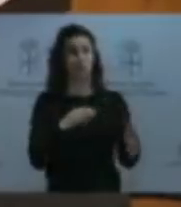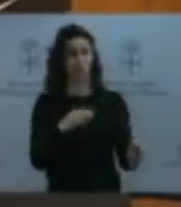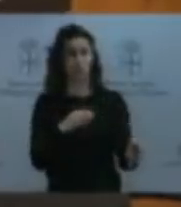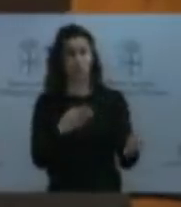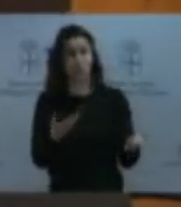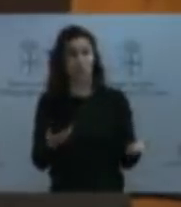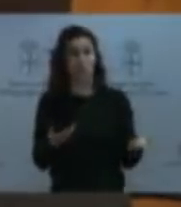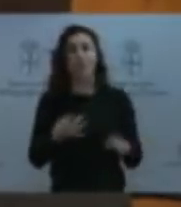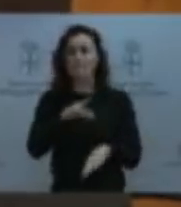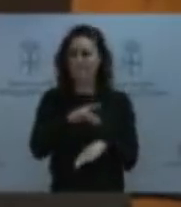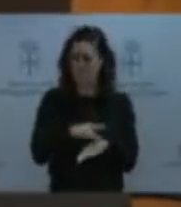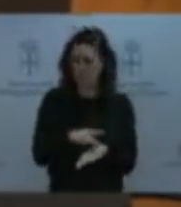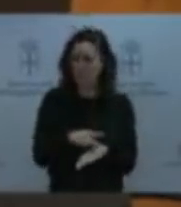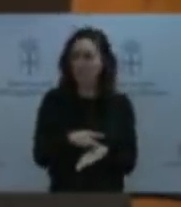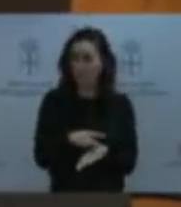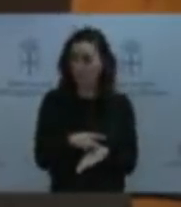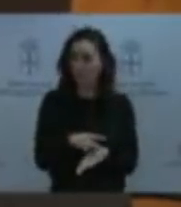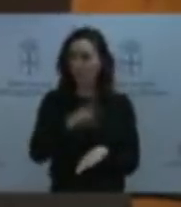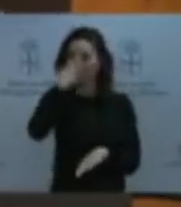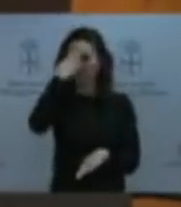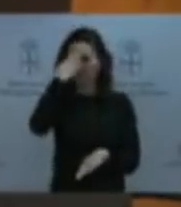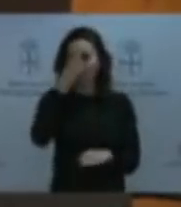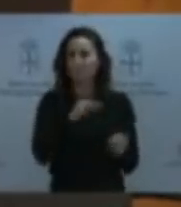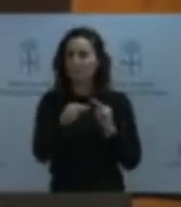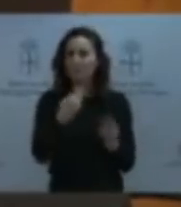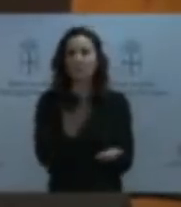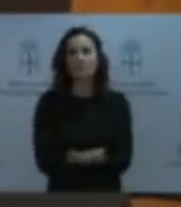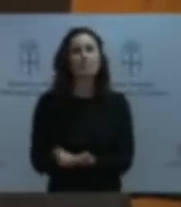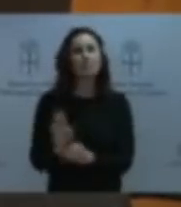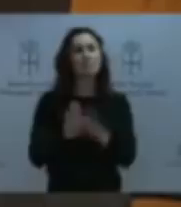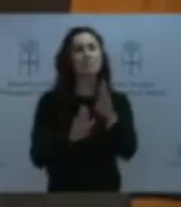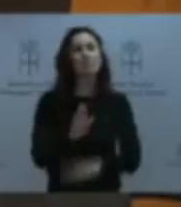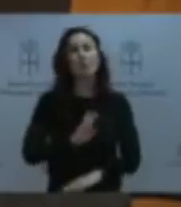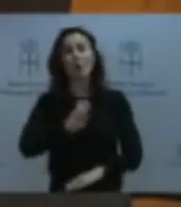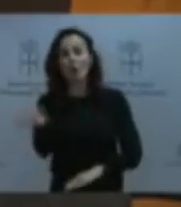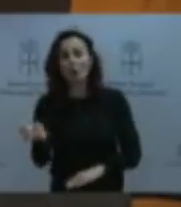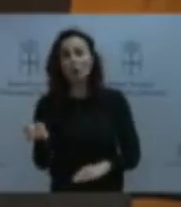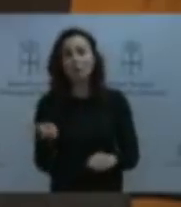una muestra de transparencia que en otras oportunidades no se producía.